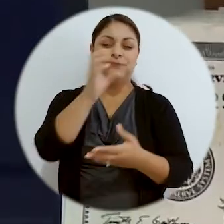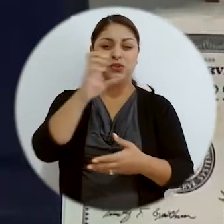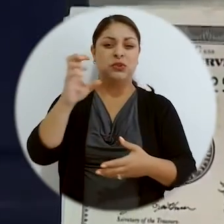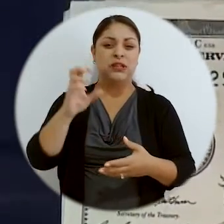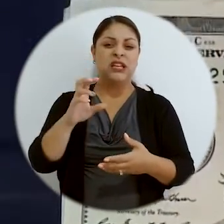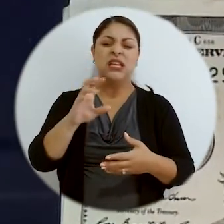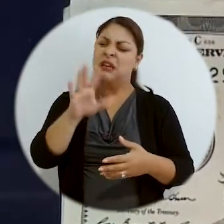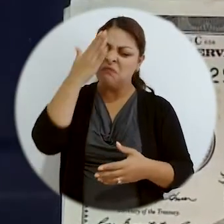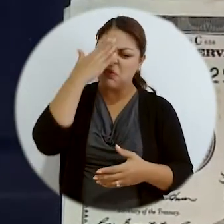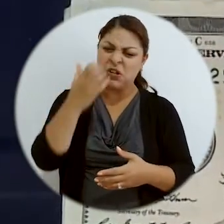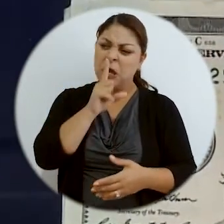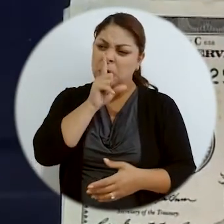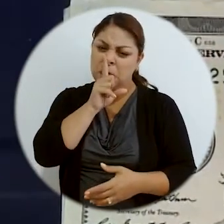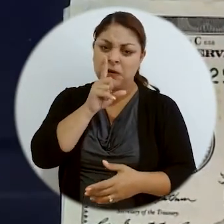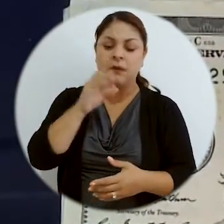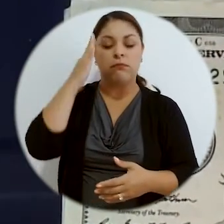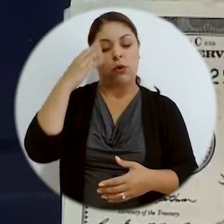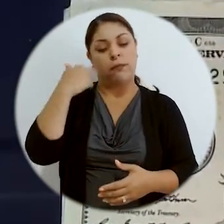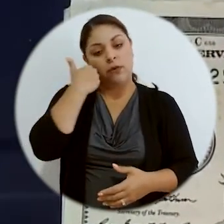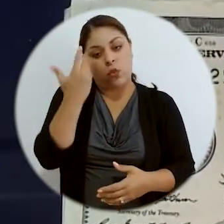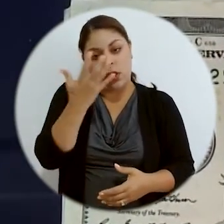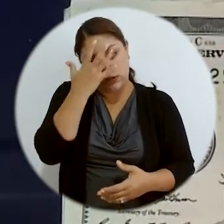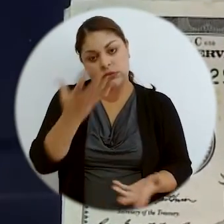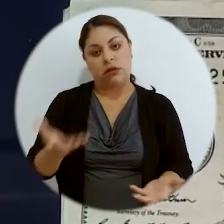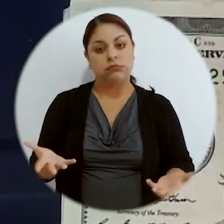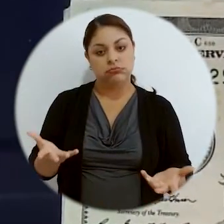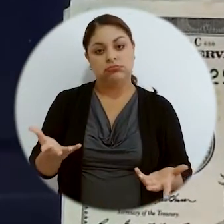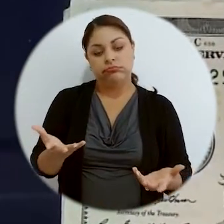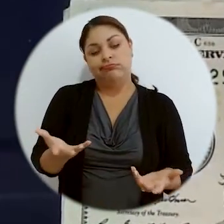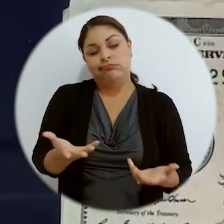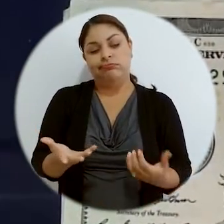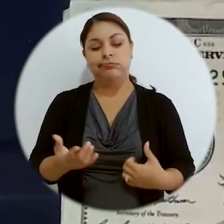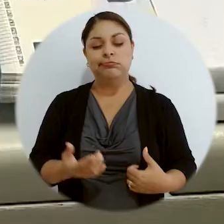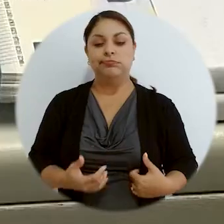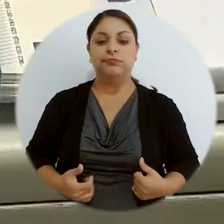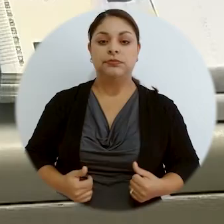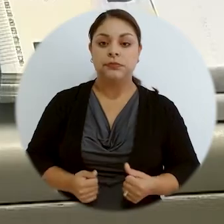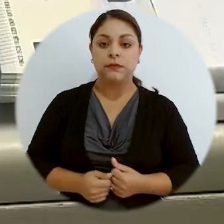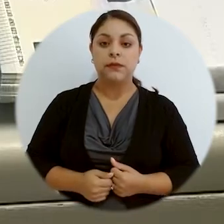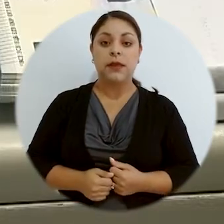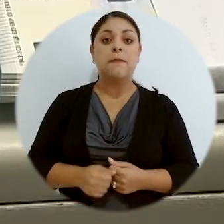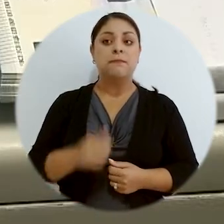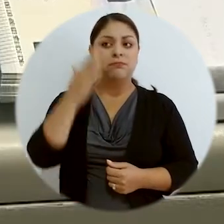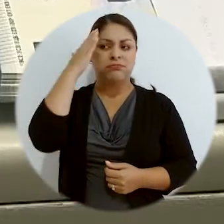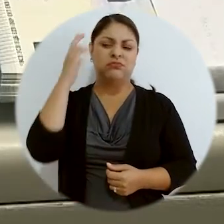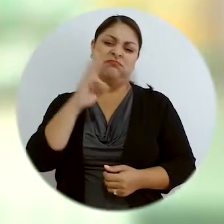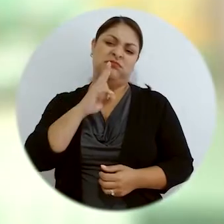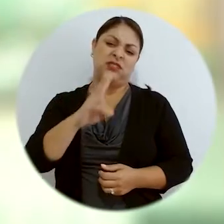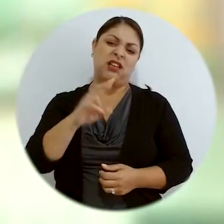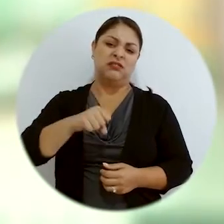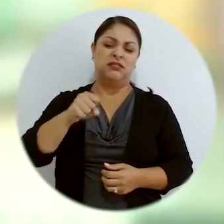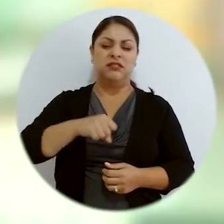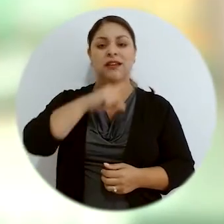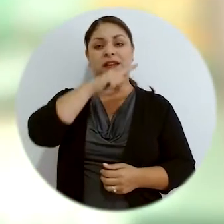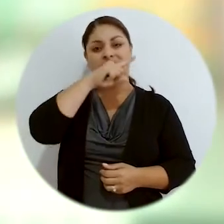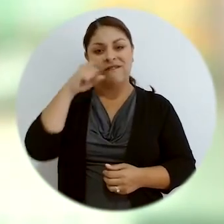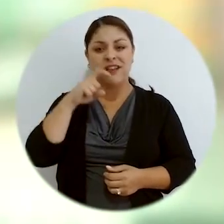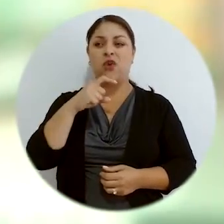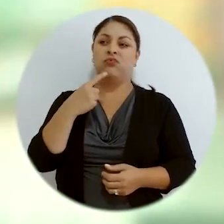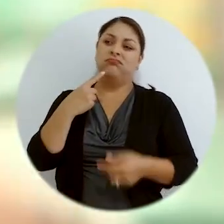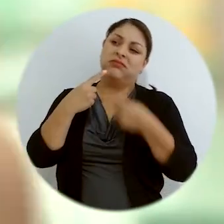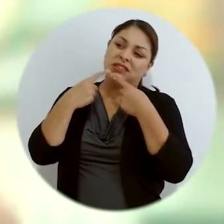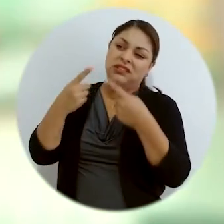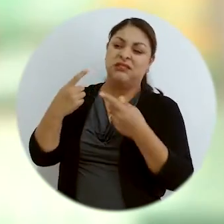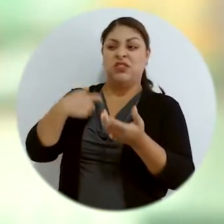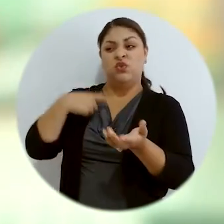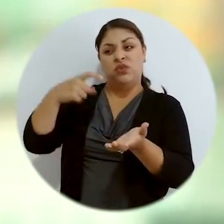el costarricense tampoco no lo hacen por vergüenza, por temor, por miedo, porque eso está feo, Guillermo, decir